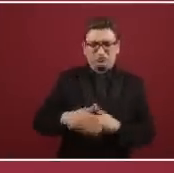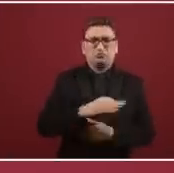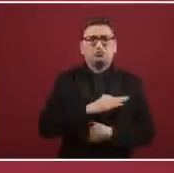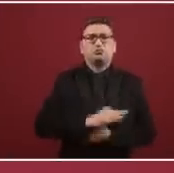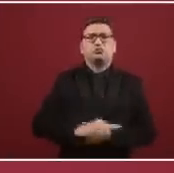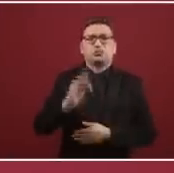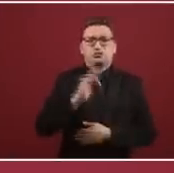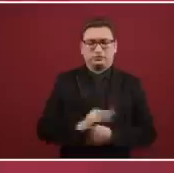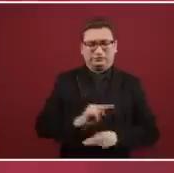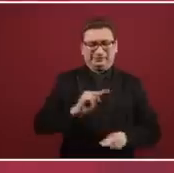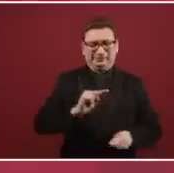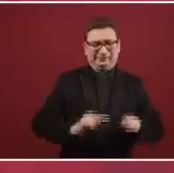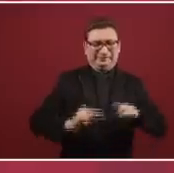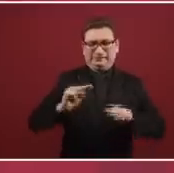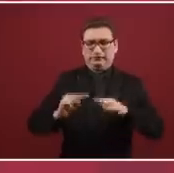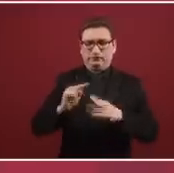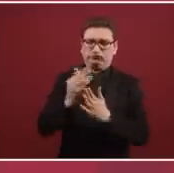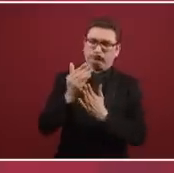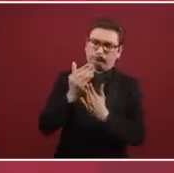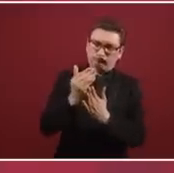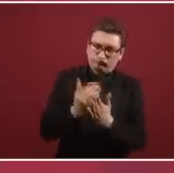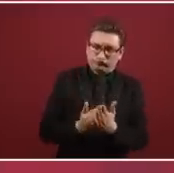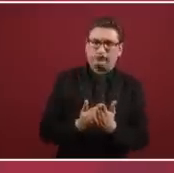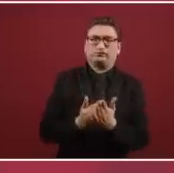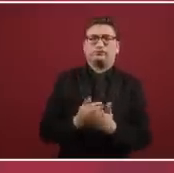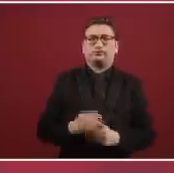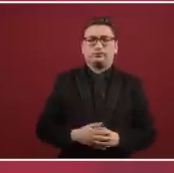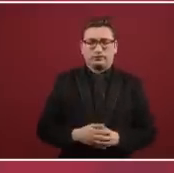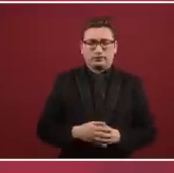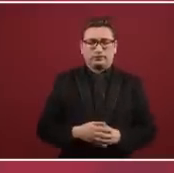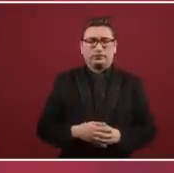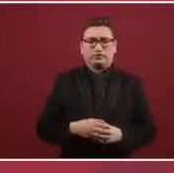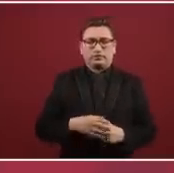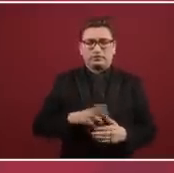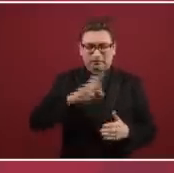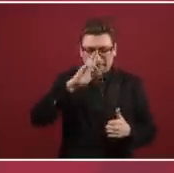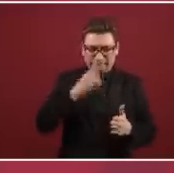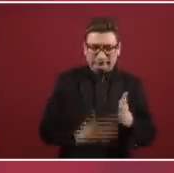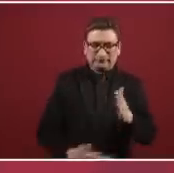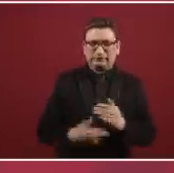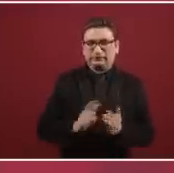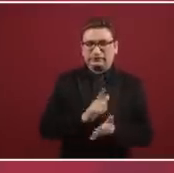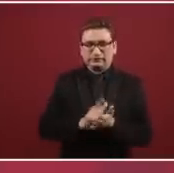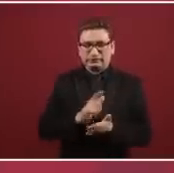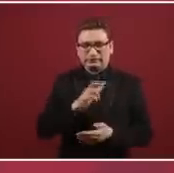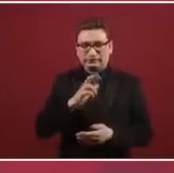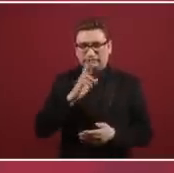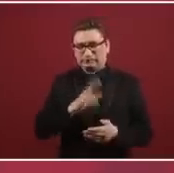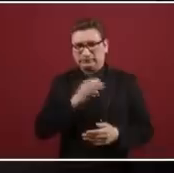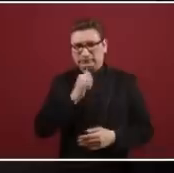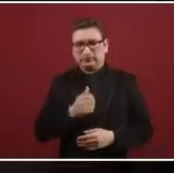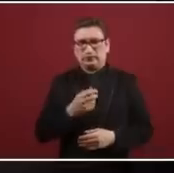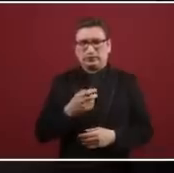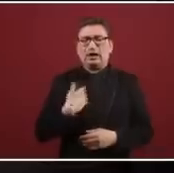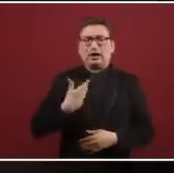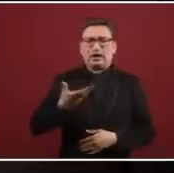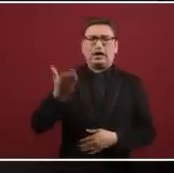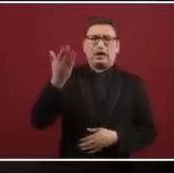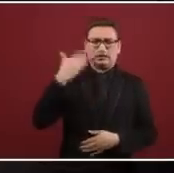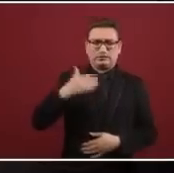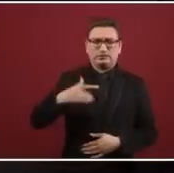disminuir la incidencia delictiva. Lo hice cuando fui jefe de